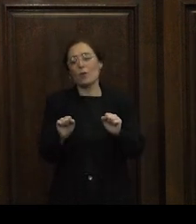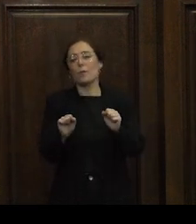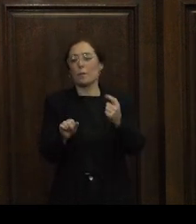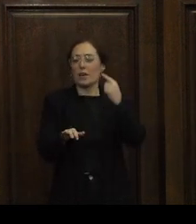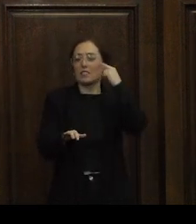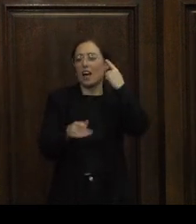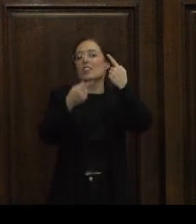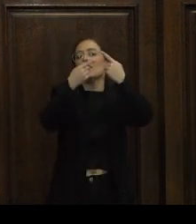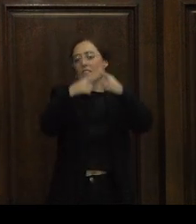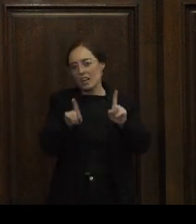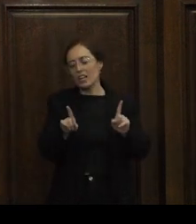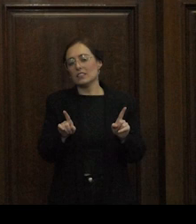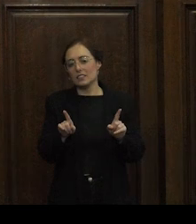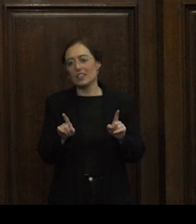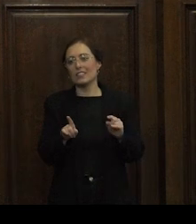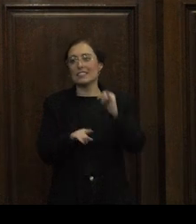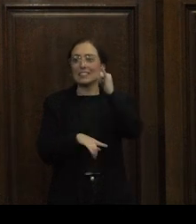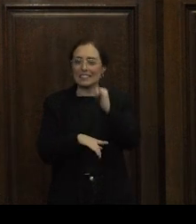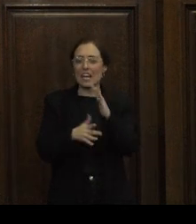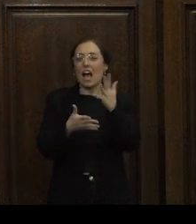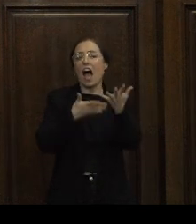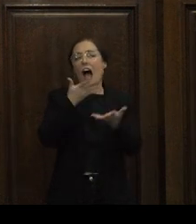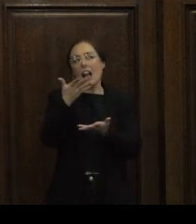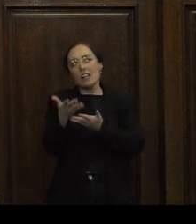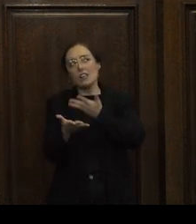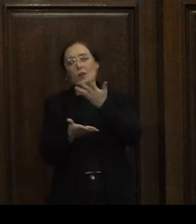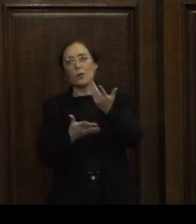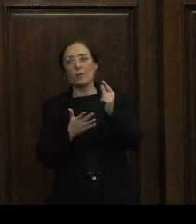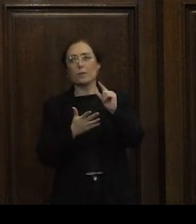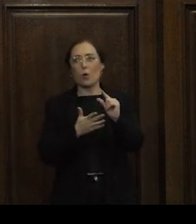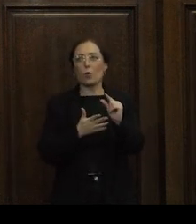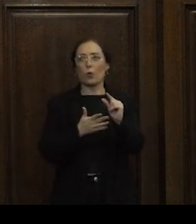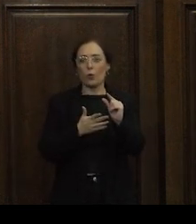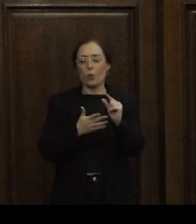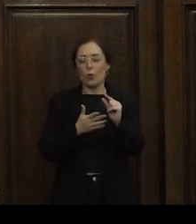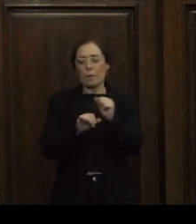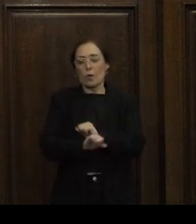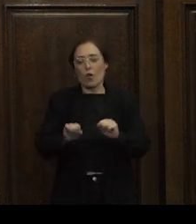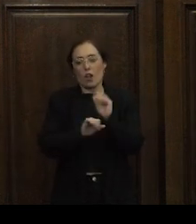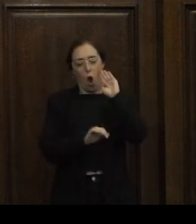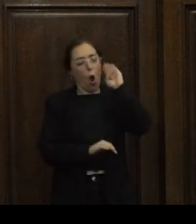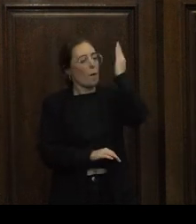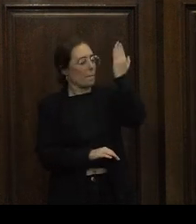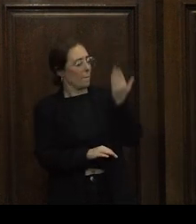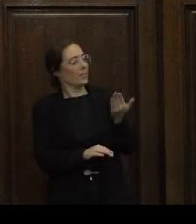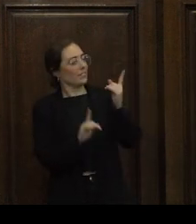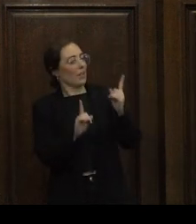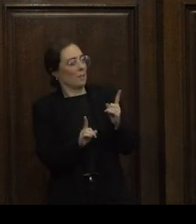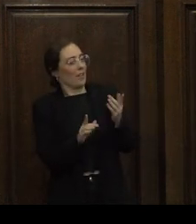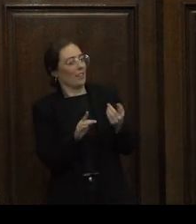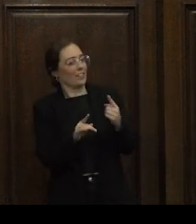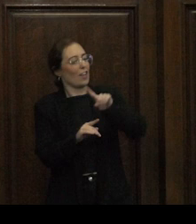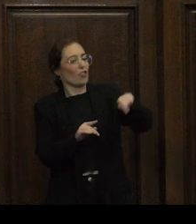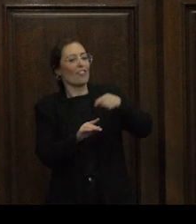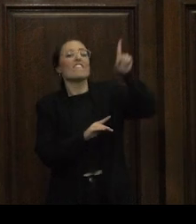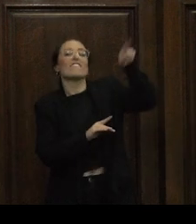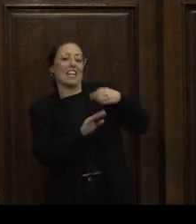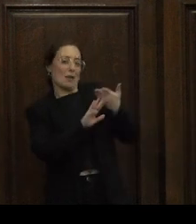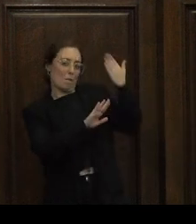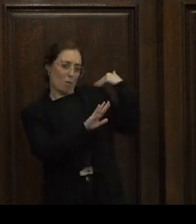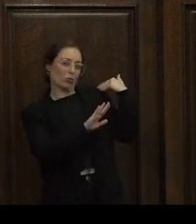el cinismo, cierto tipo de cinismo, por lo menos homenajeando sus fuentes